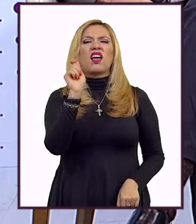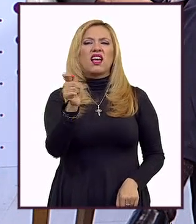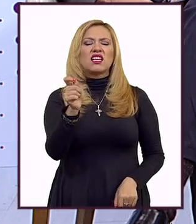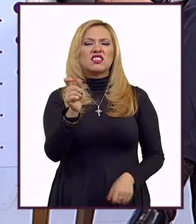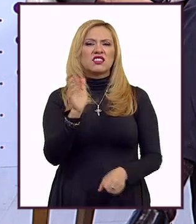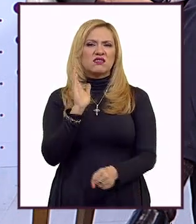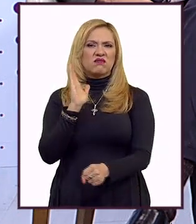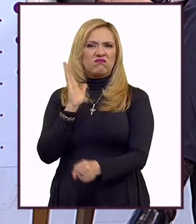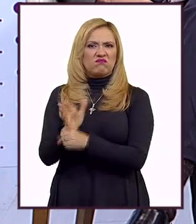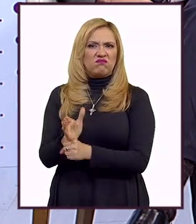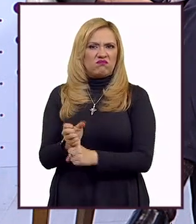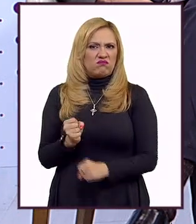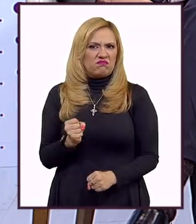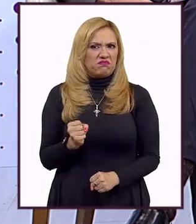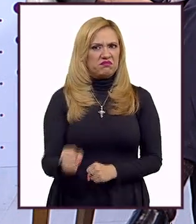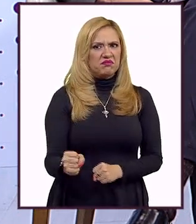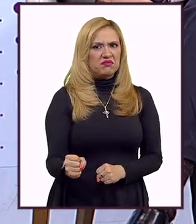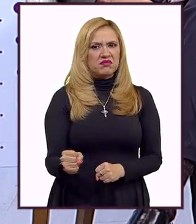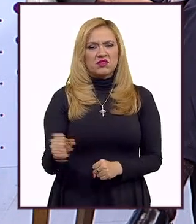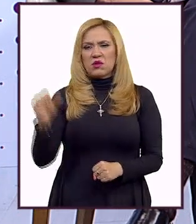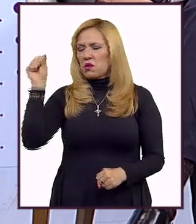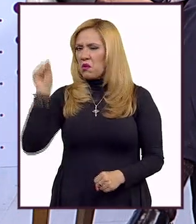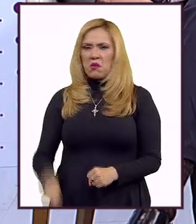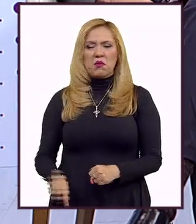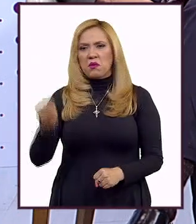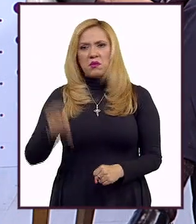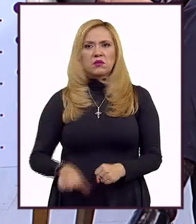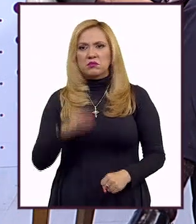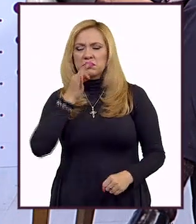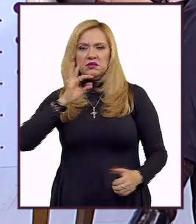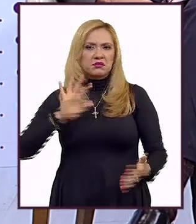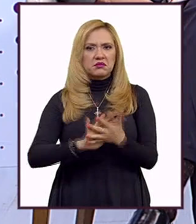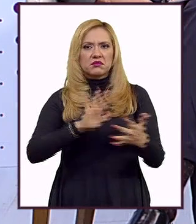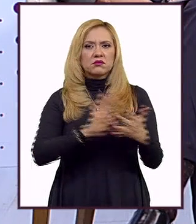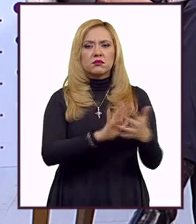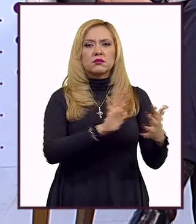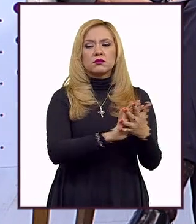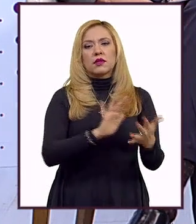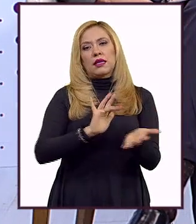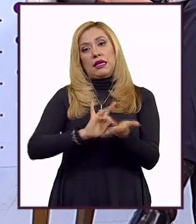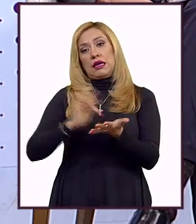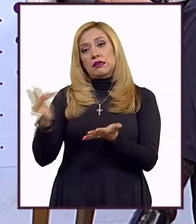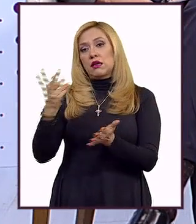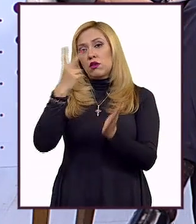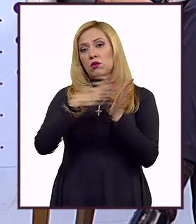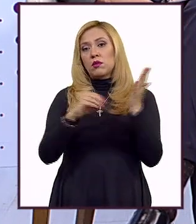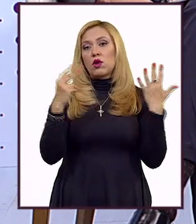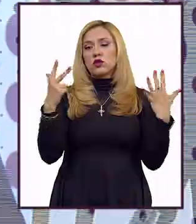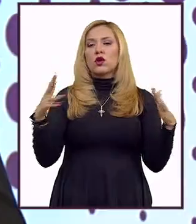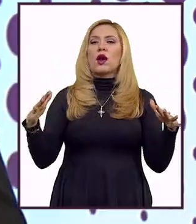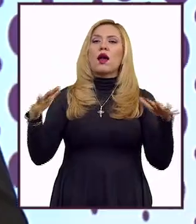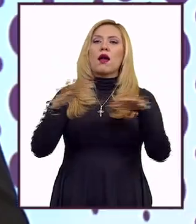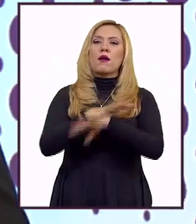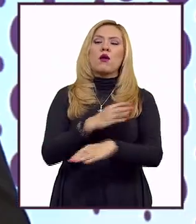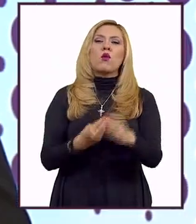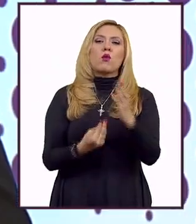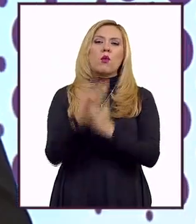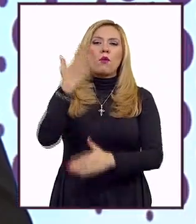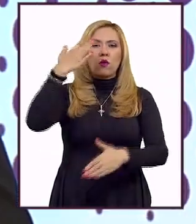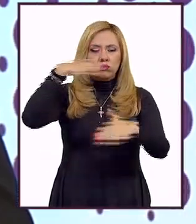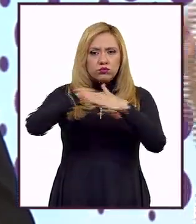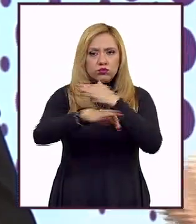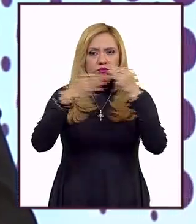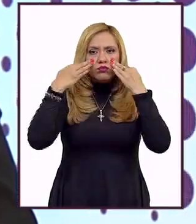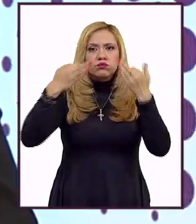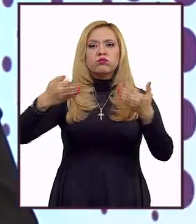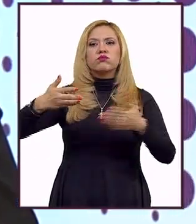o inquisitivo, el cual, afortunadamente, a partir de reformas constitucionales de 2008, cambiamos hacia un sistema acusatorio, un sistema